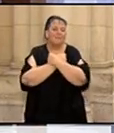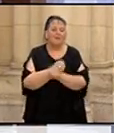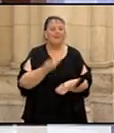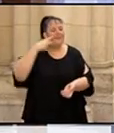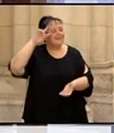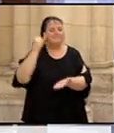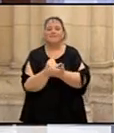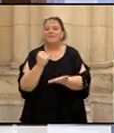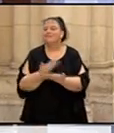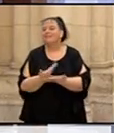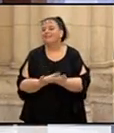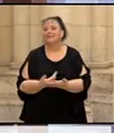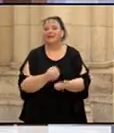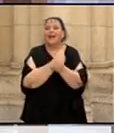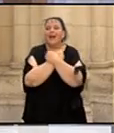Experimentar el amor de Dios.